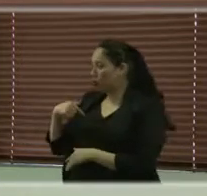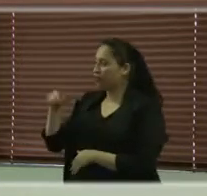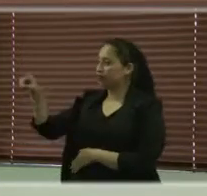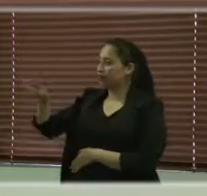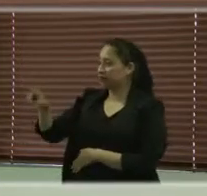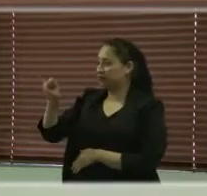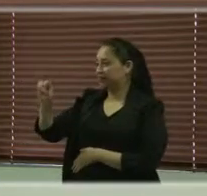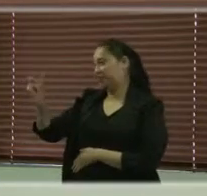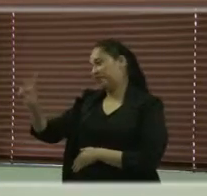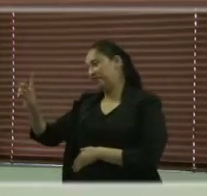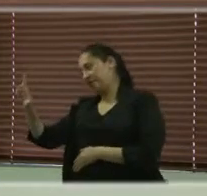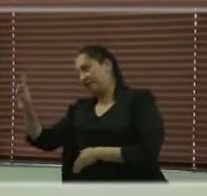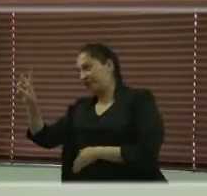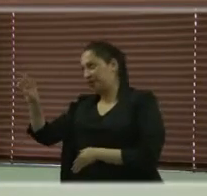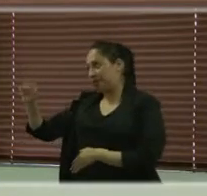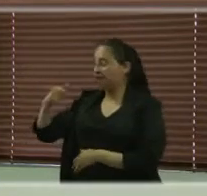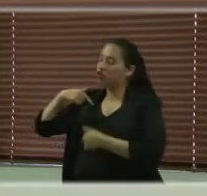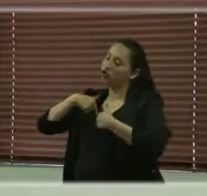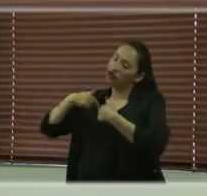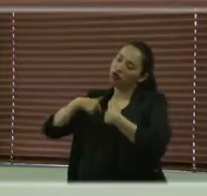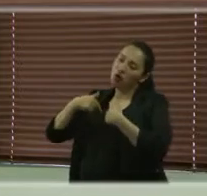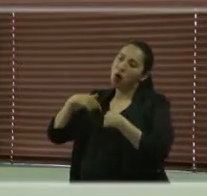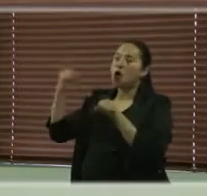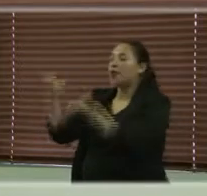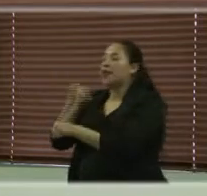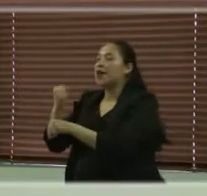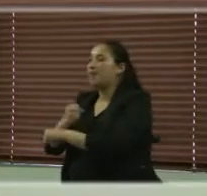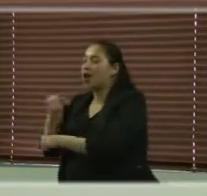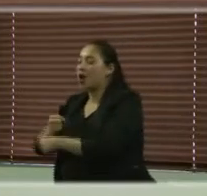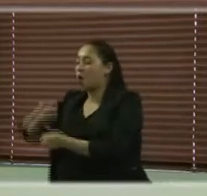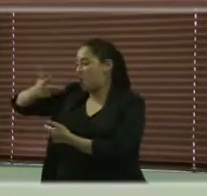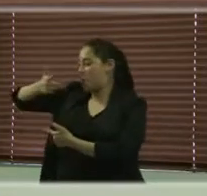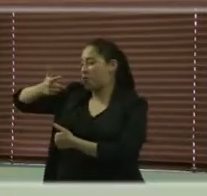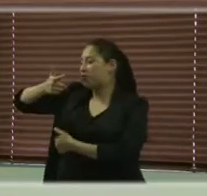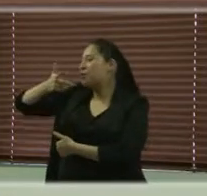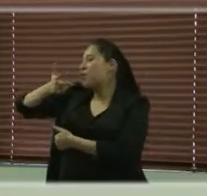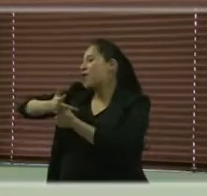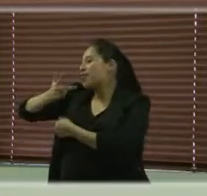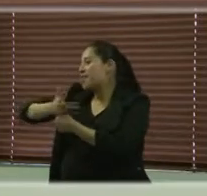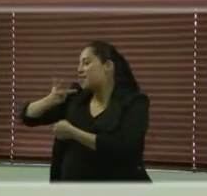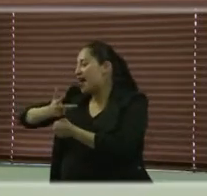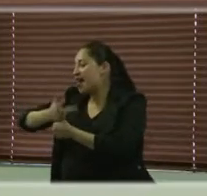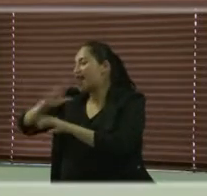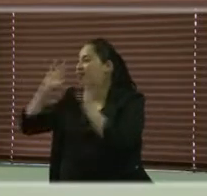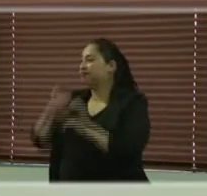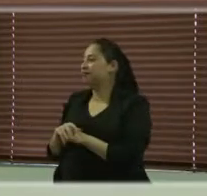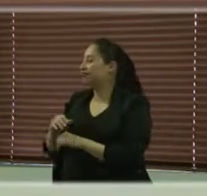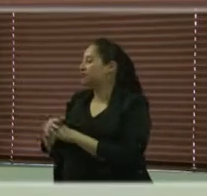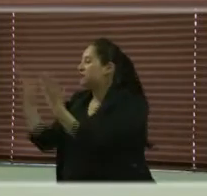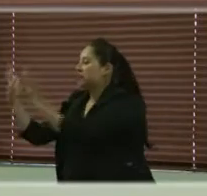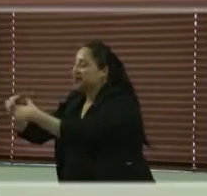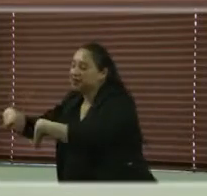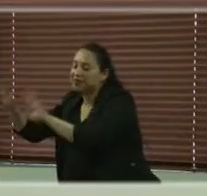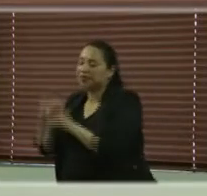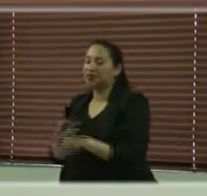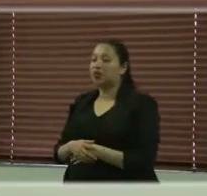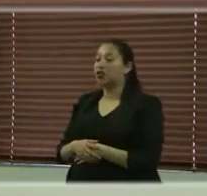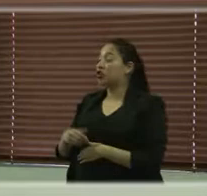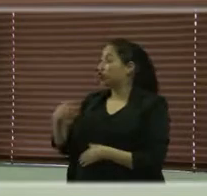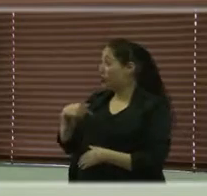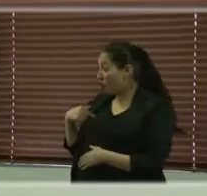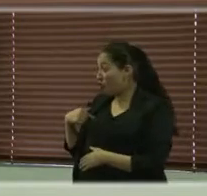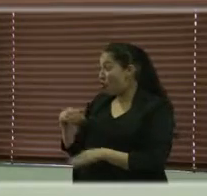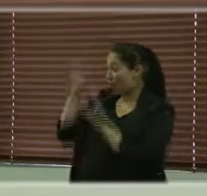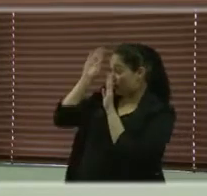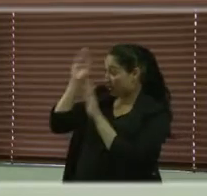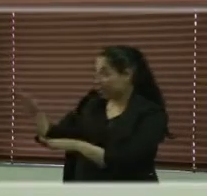de una organización en Guatemala que se llama colectivo vía independiente de Guatemala en el momento en que yo estoy en el comité yo no represento a